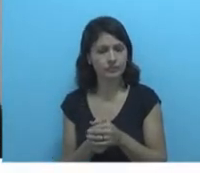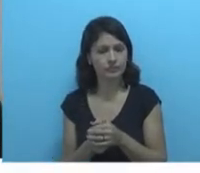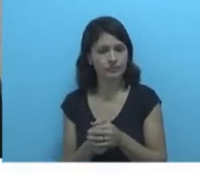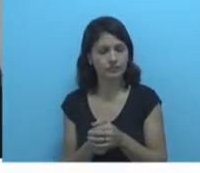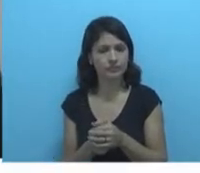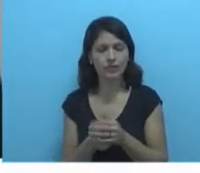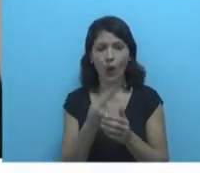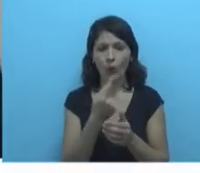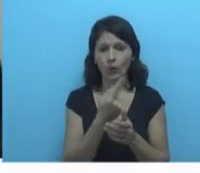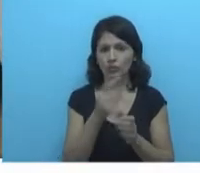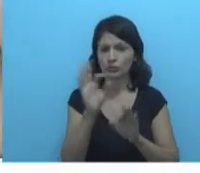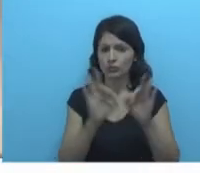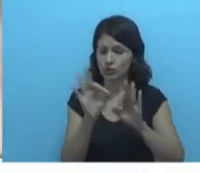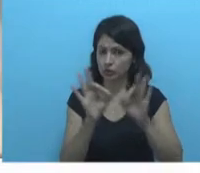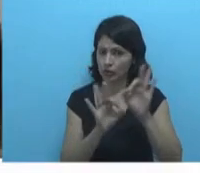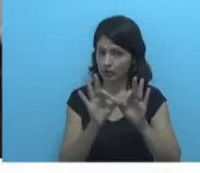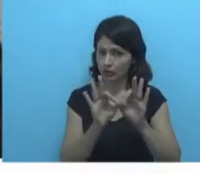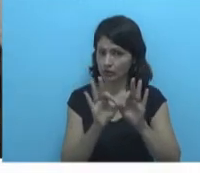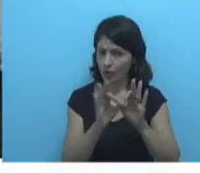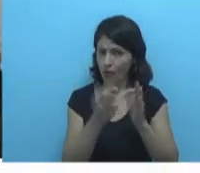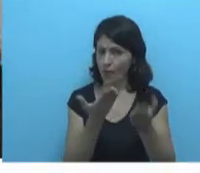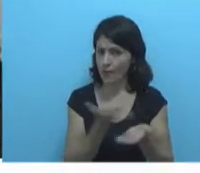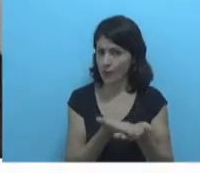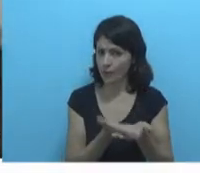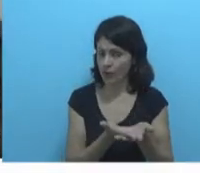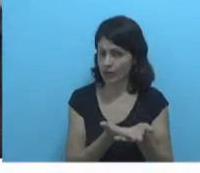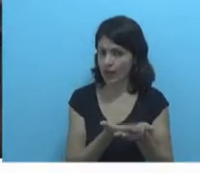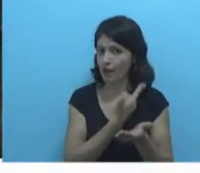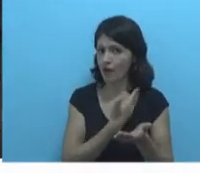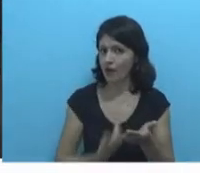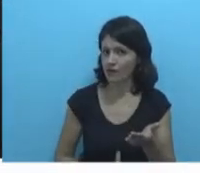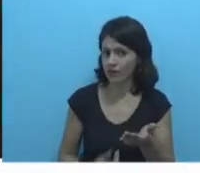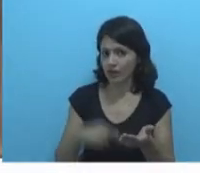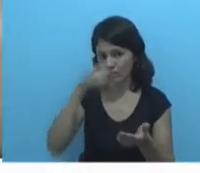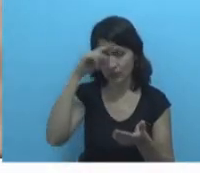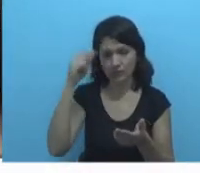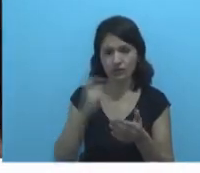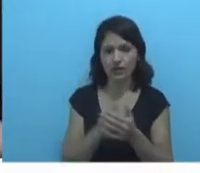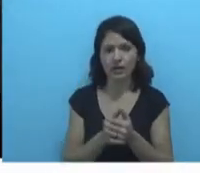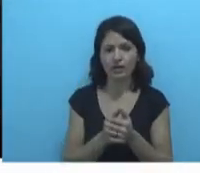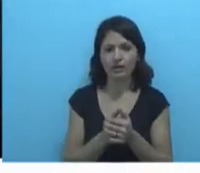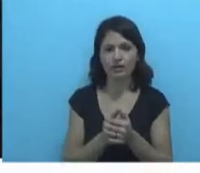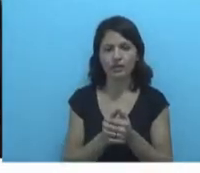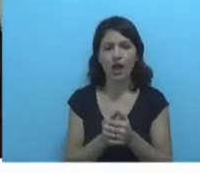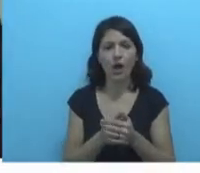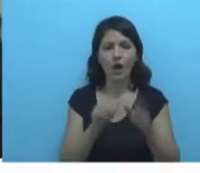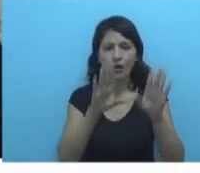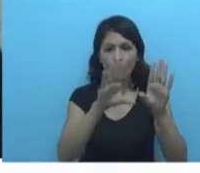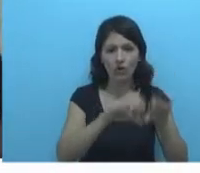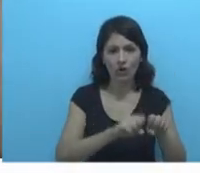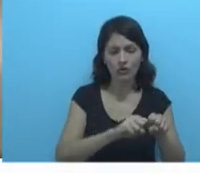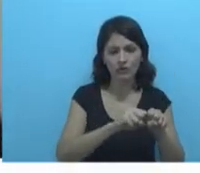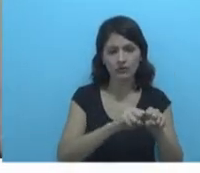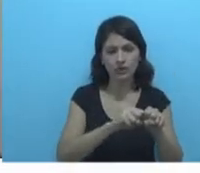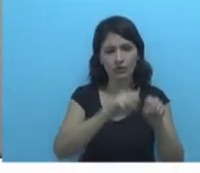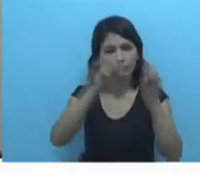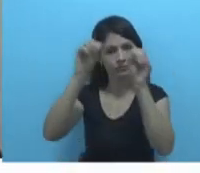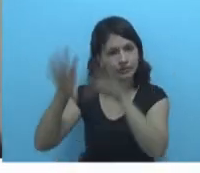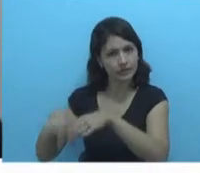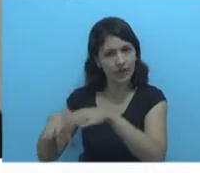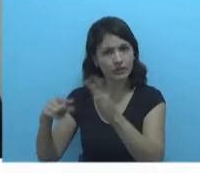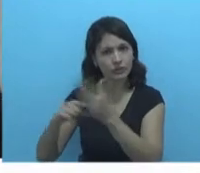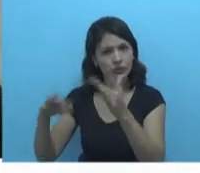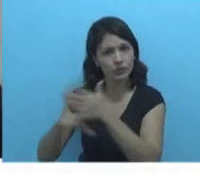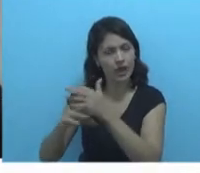uno justamente para proponerle al Gobierno Nacional el traslado del Congreso al área metropolitana de